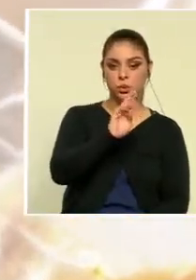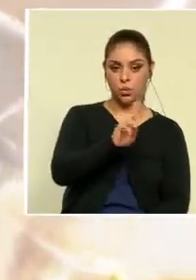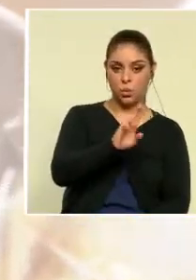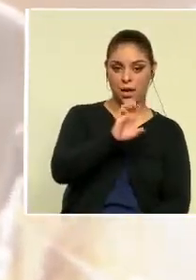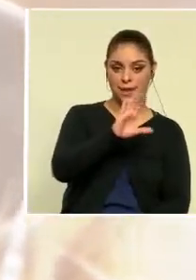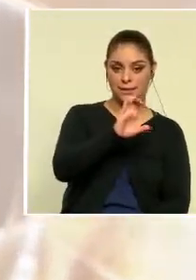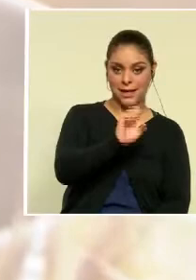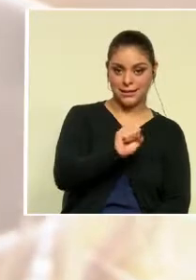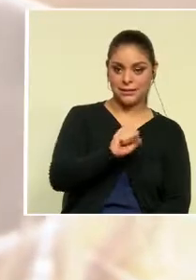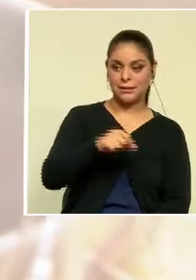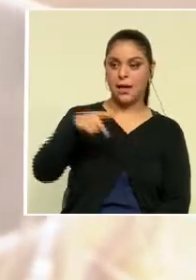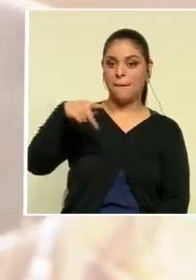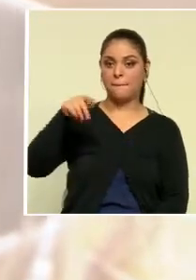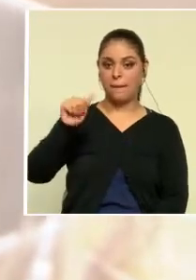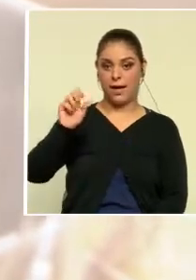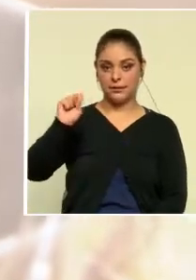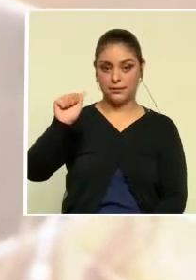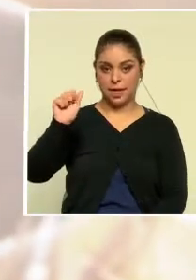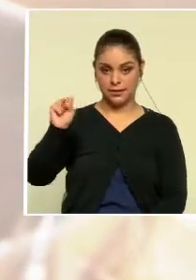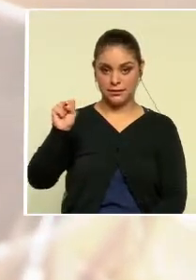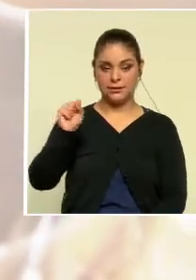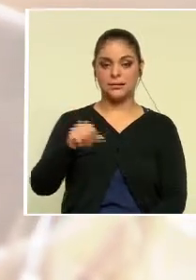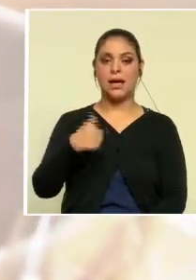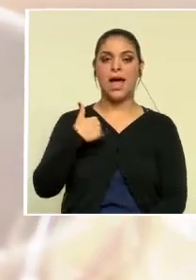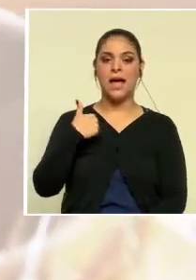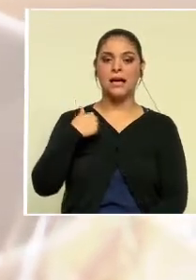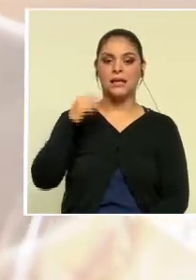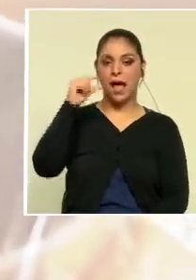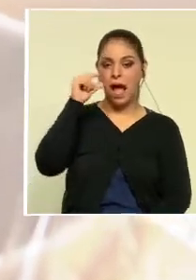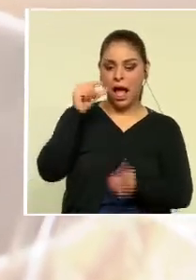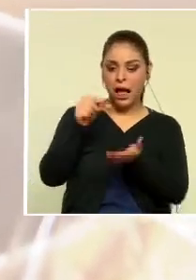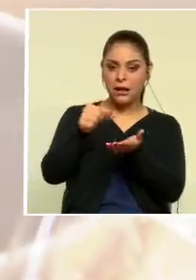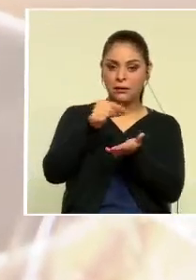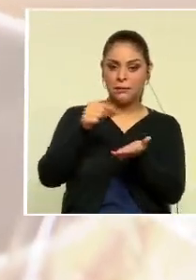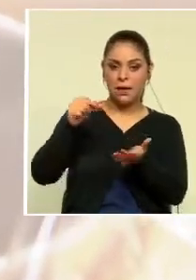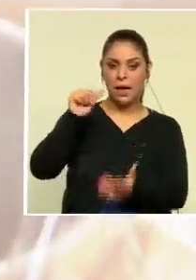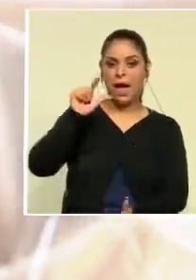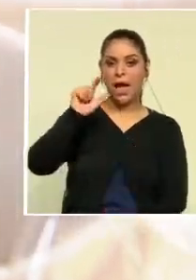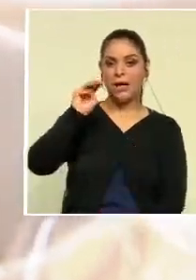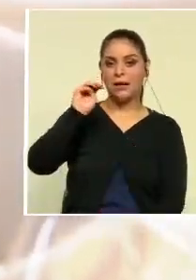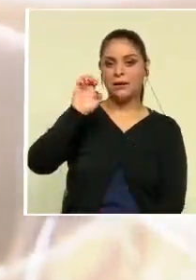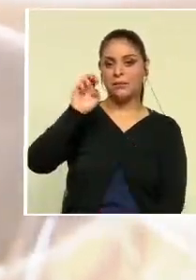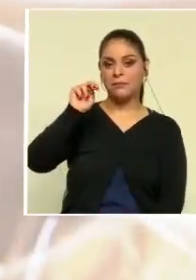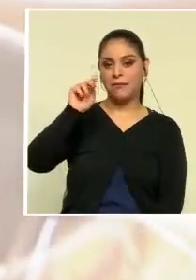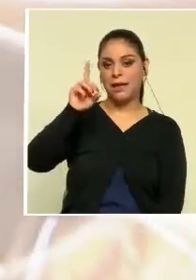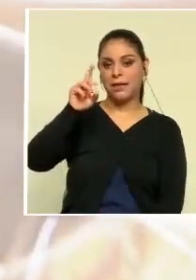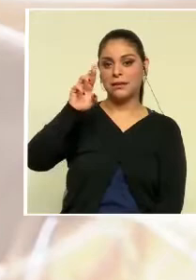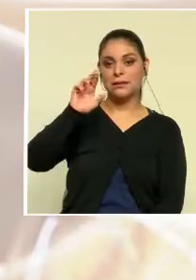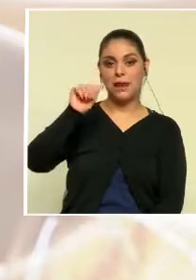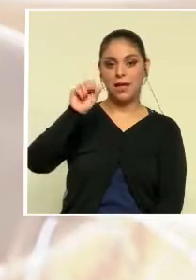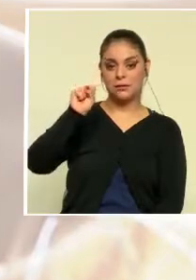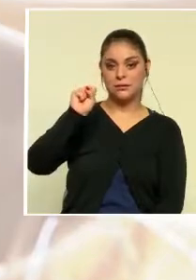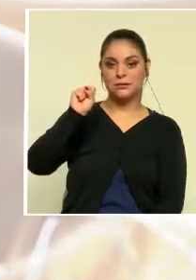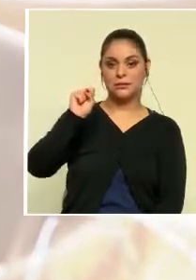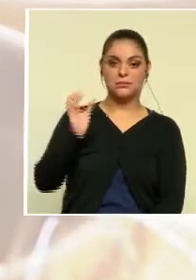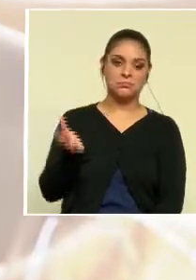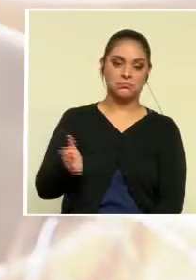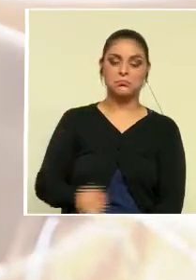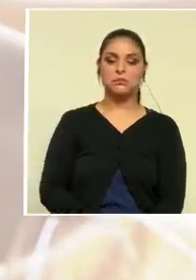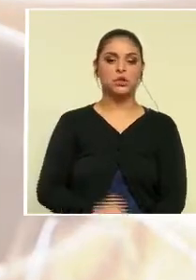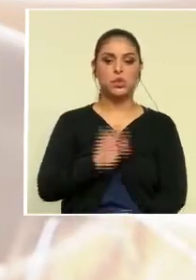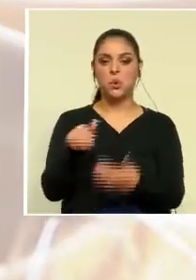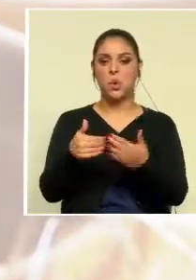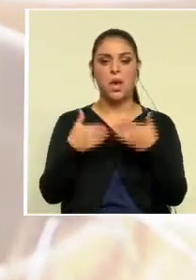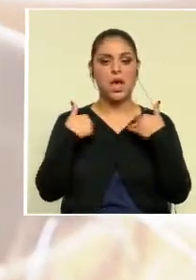eso aquí tenemos almendras y cuando la vengan en la casa voy a